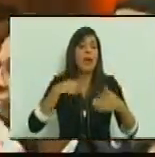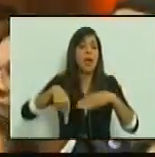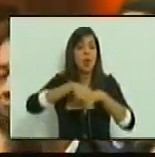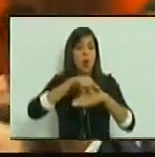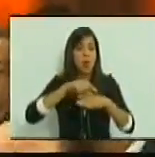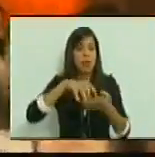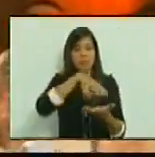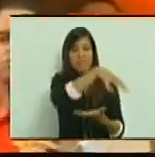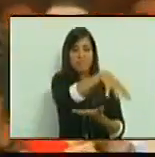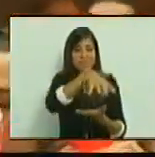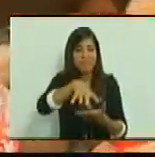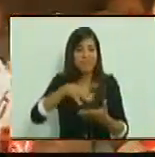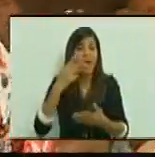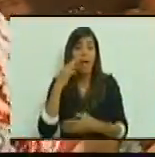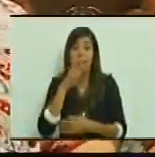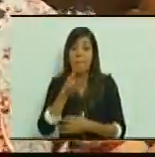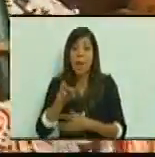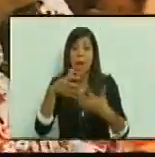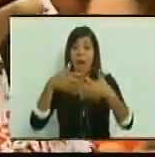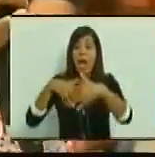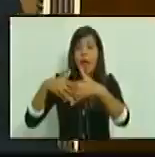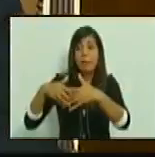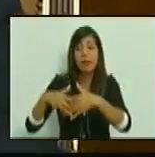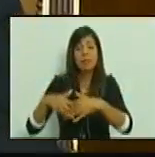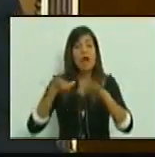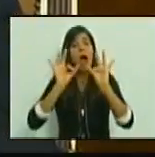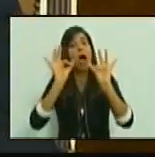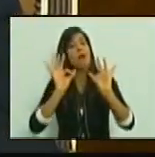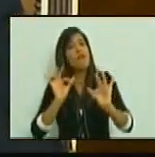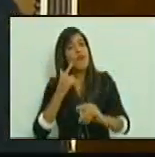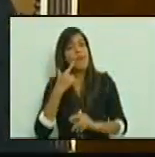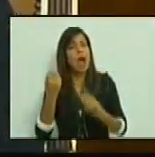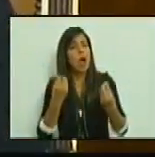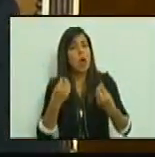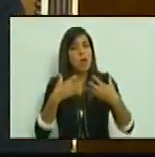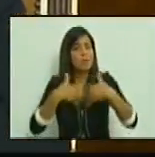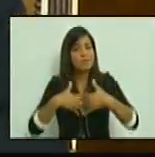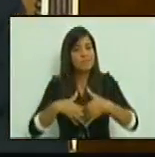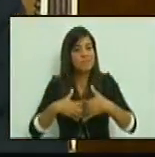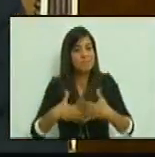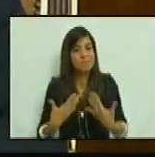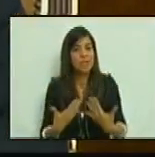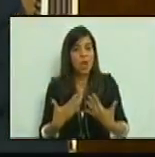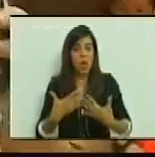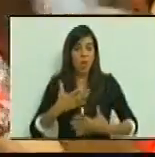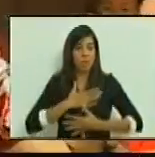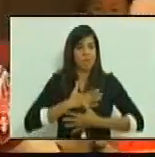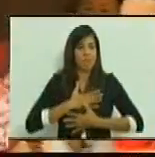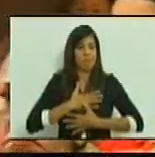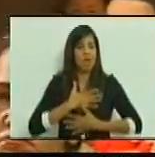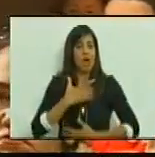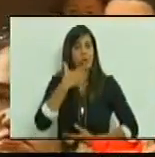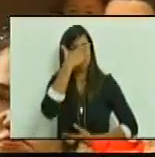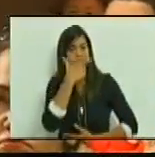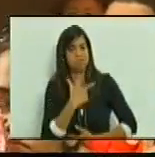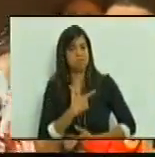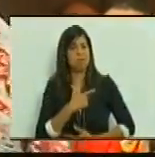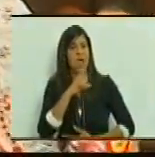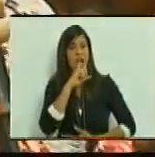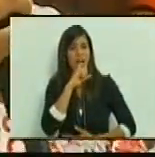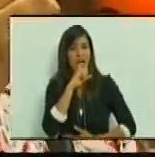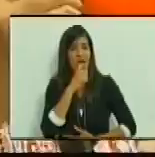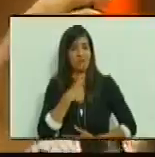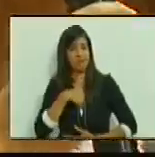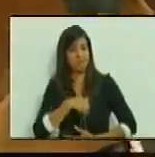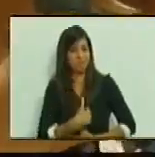una de esas empresas o formas de producción como su unidad personal, confundían el sentimiento